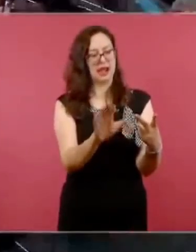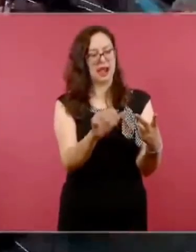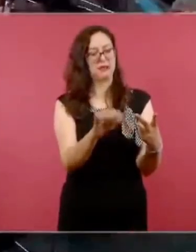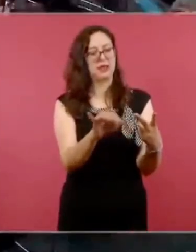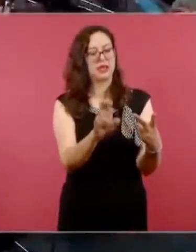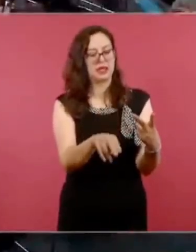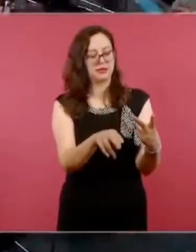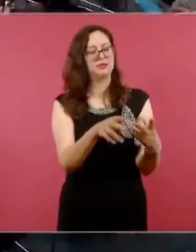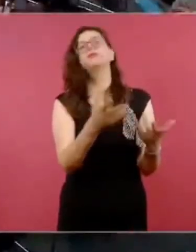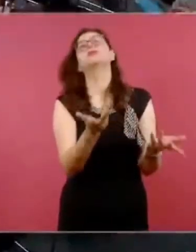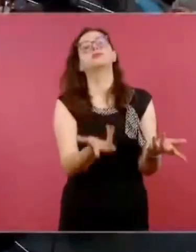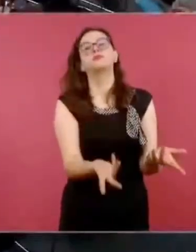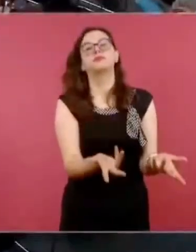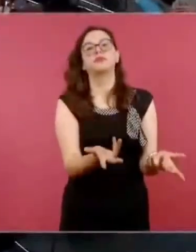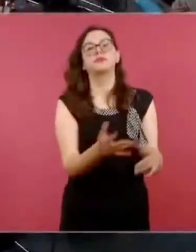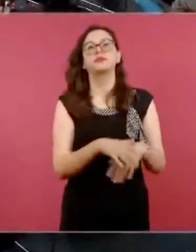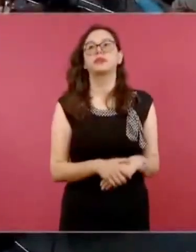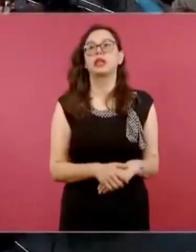este escritor